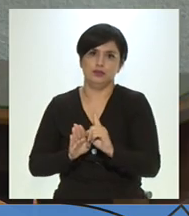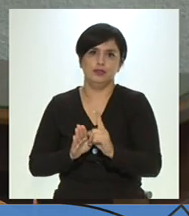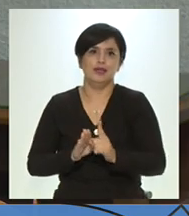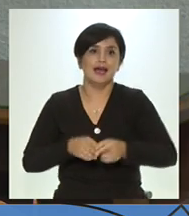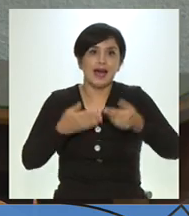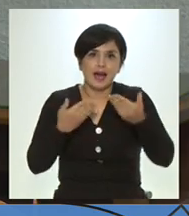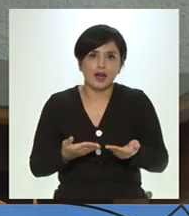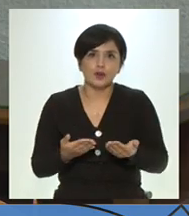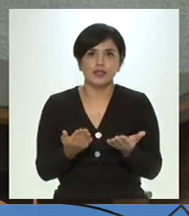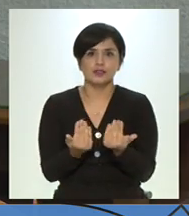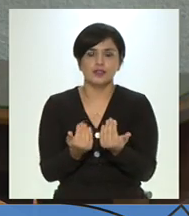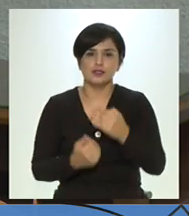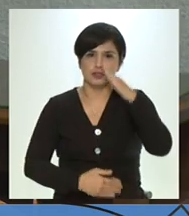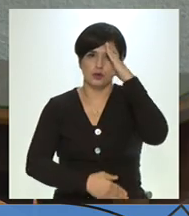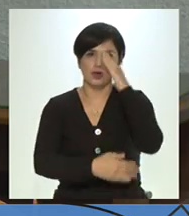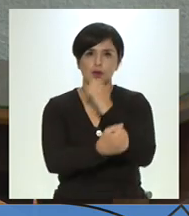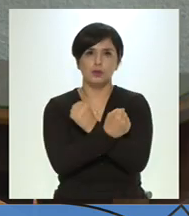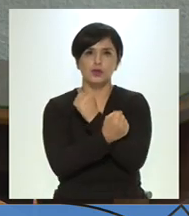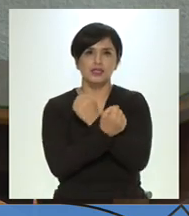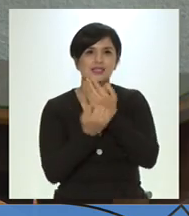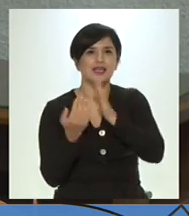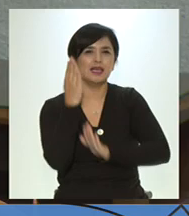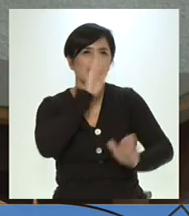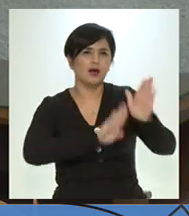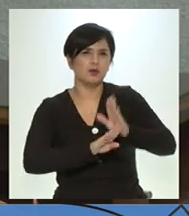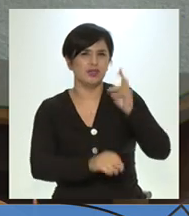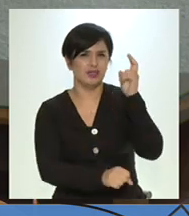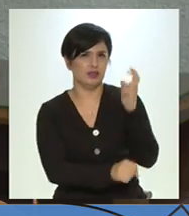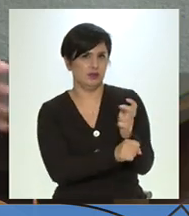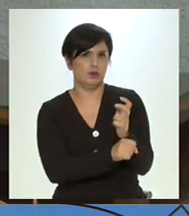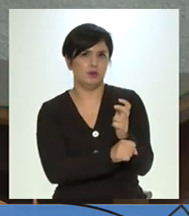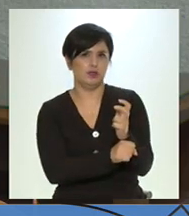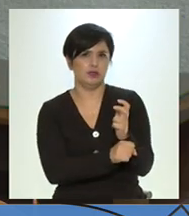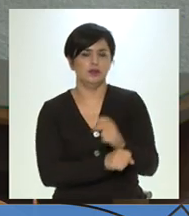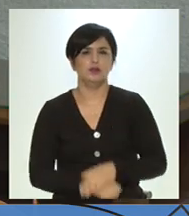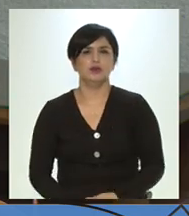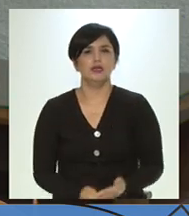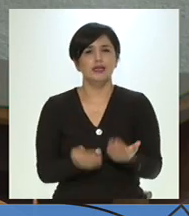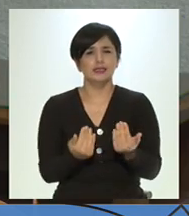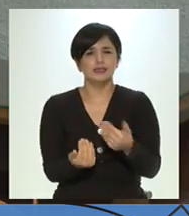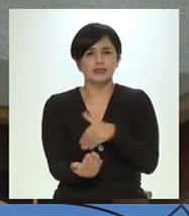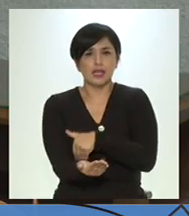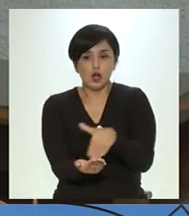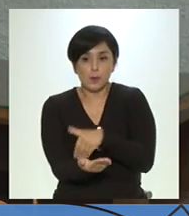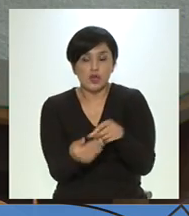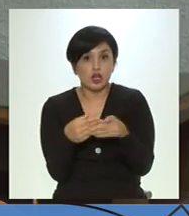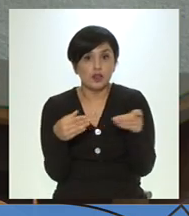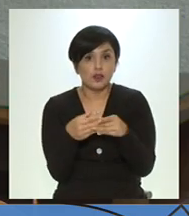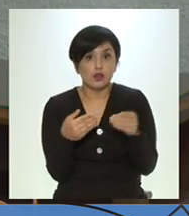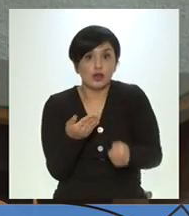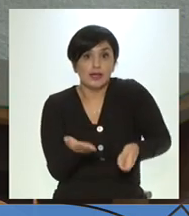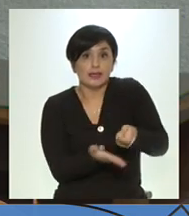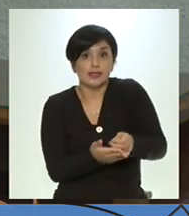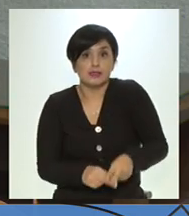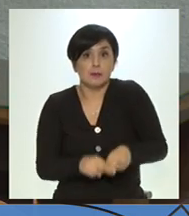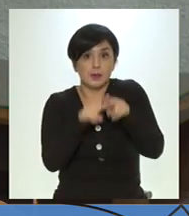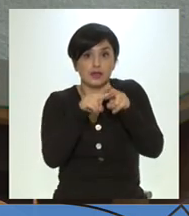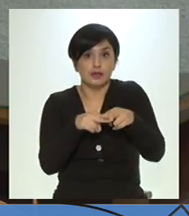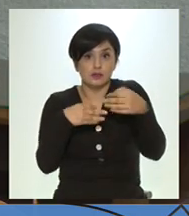realmente la proteja de la delincuencia necesita que los millones de dólares que se invierten en seguridad